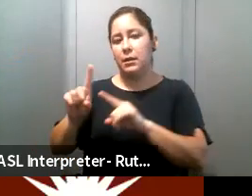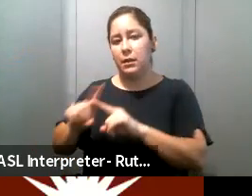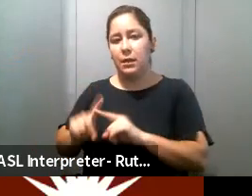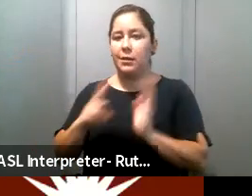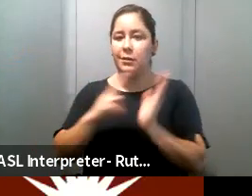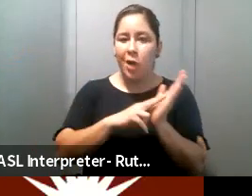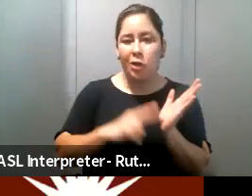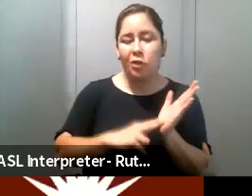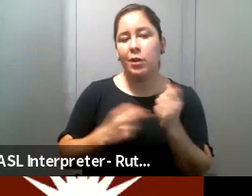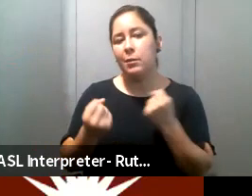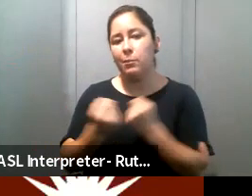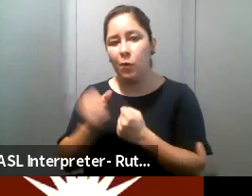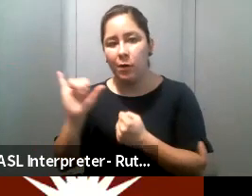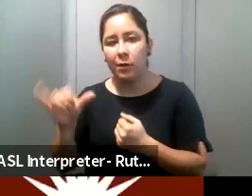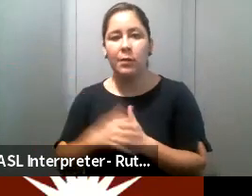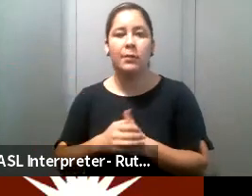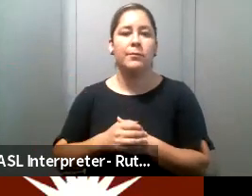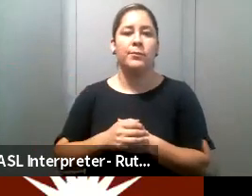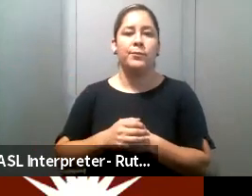pues garantizan